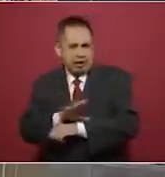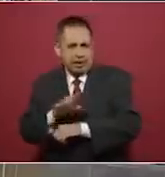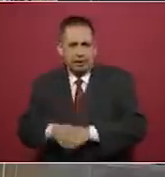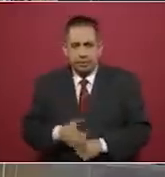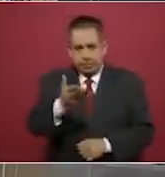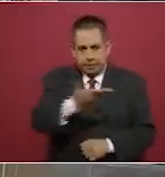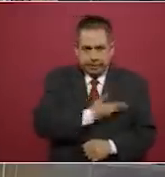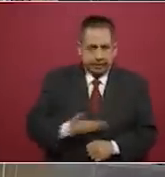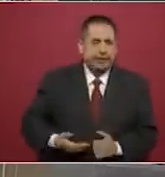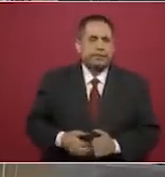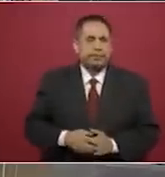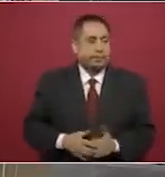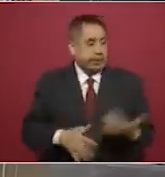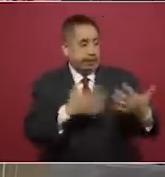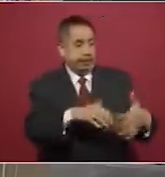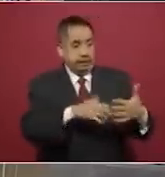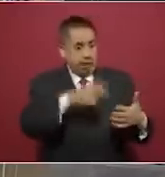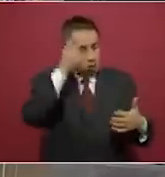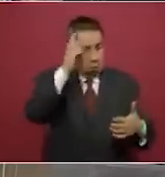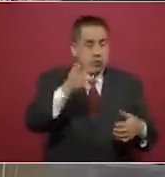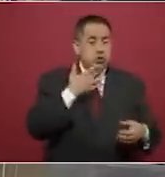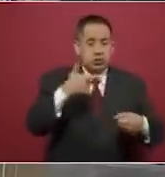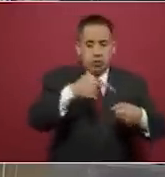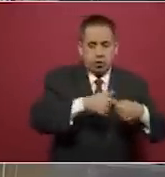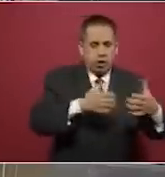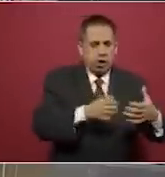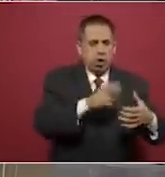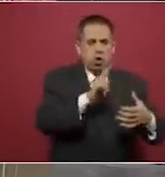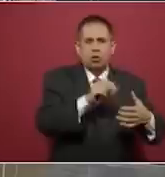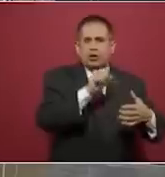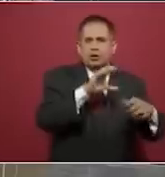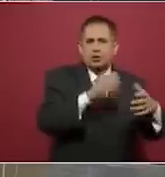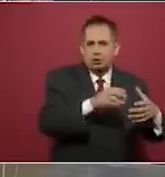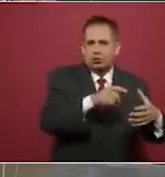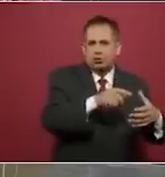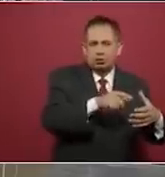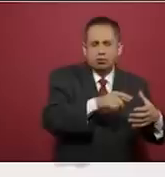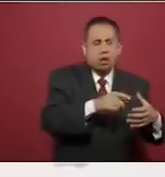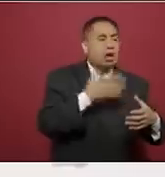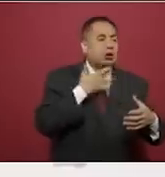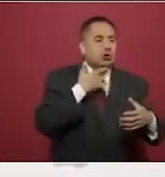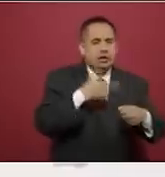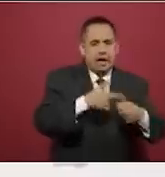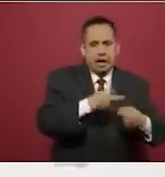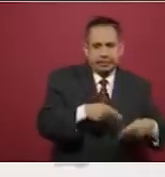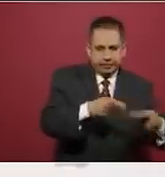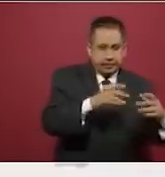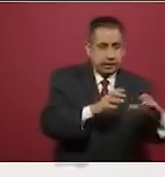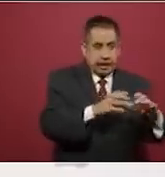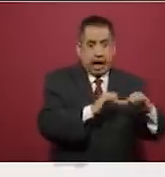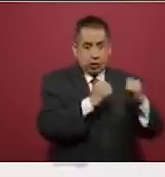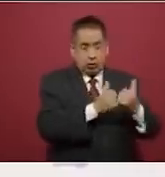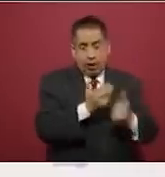los empresarios gasolineros de la unexpo de la organización nacional de expendedores de gasolina le